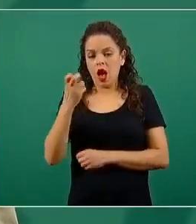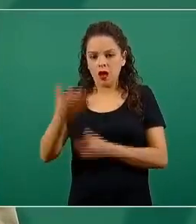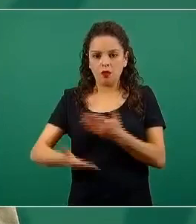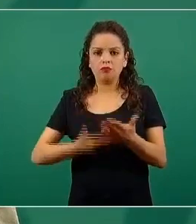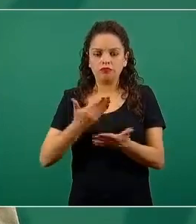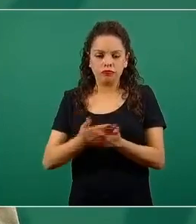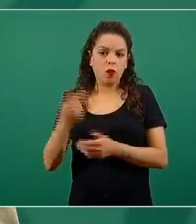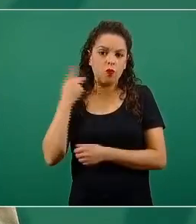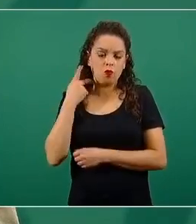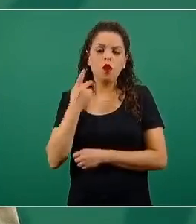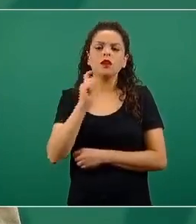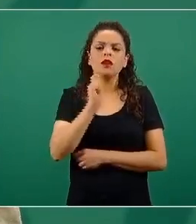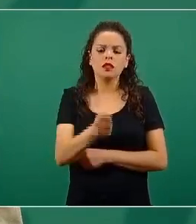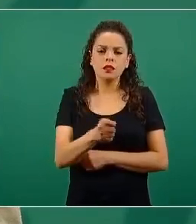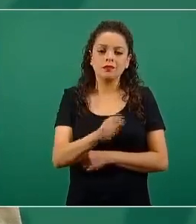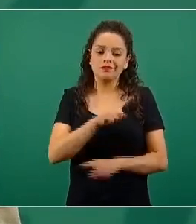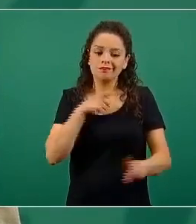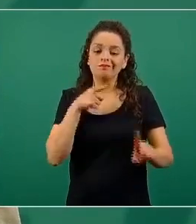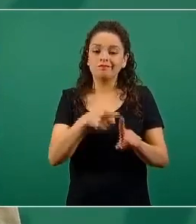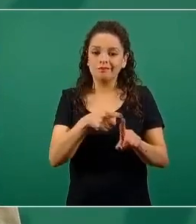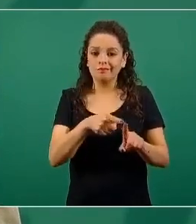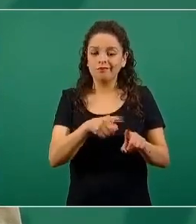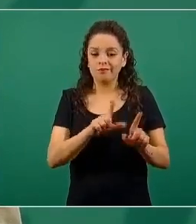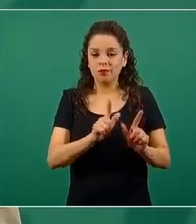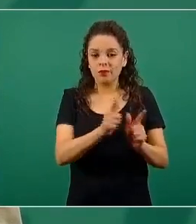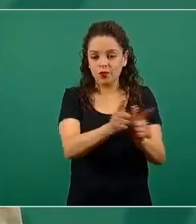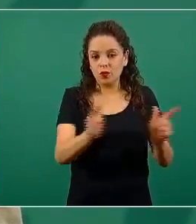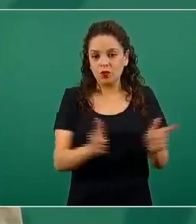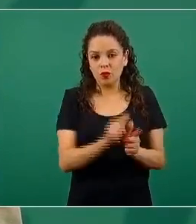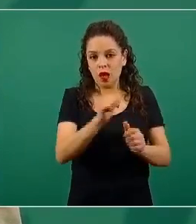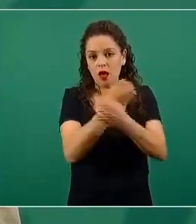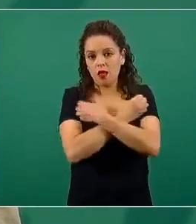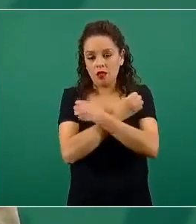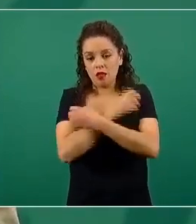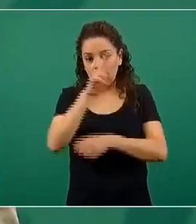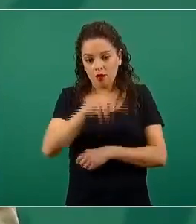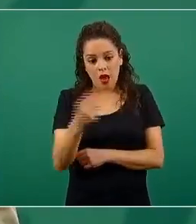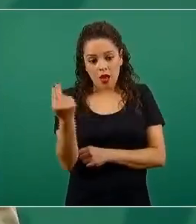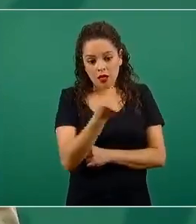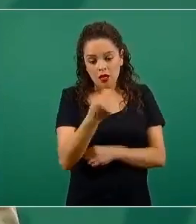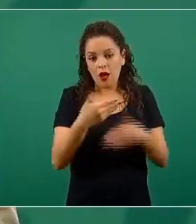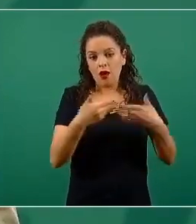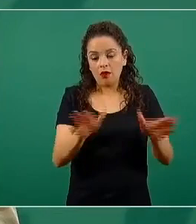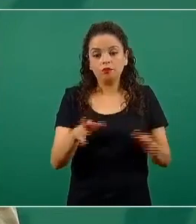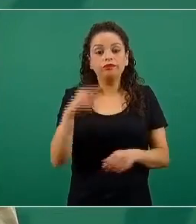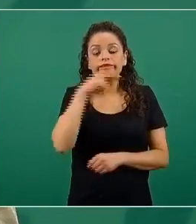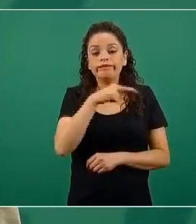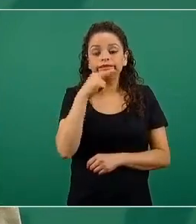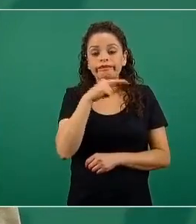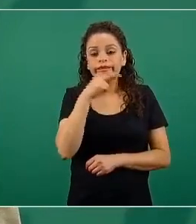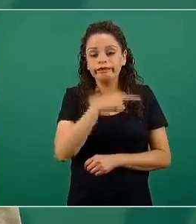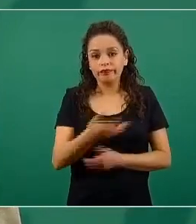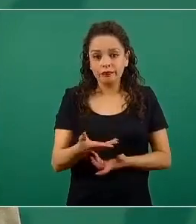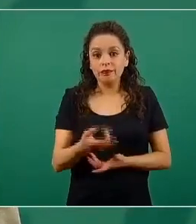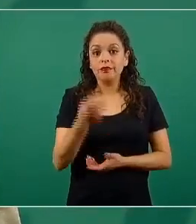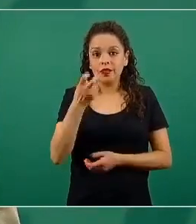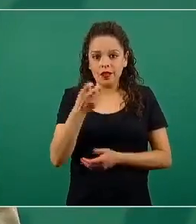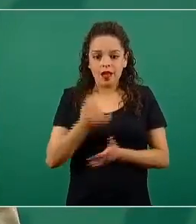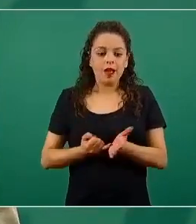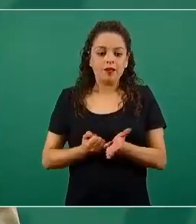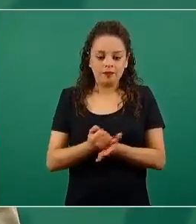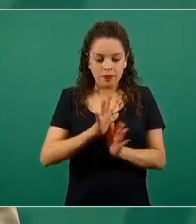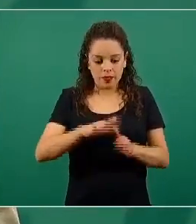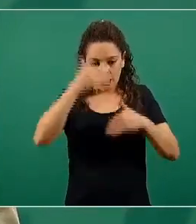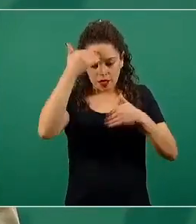era precisamente el sector educativo como uno de los componentes de necesidad de abrir rápidamente, y se había definido también, se